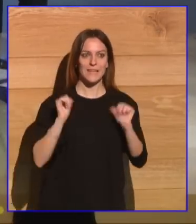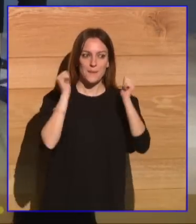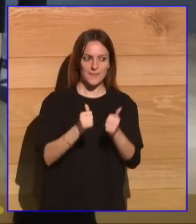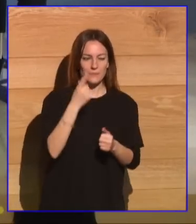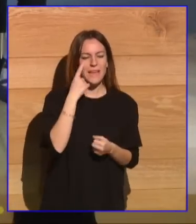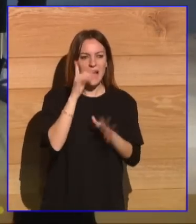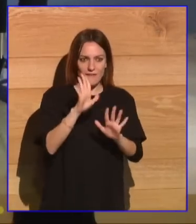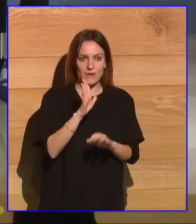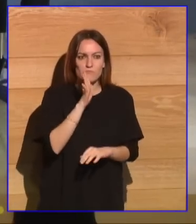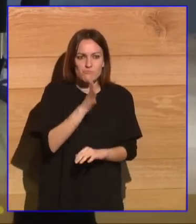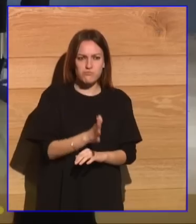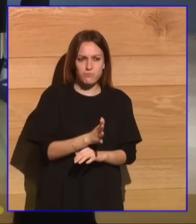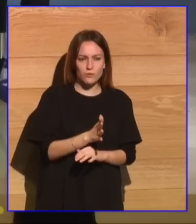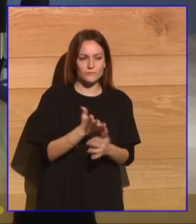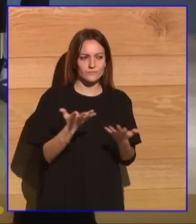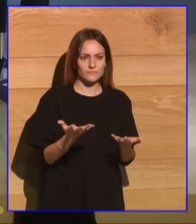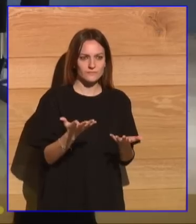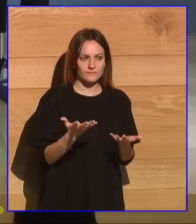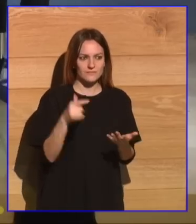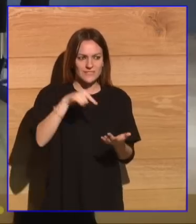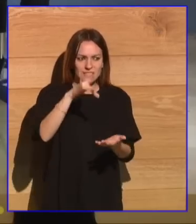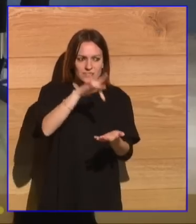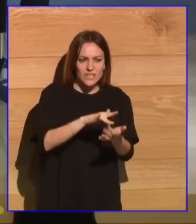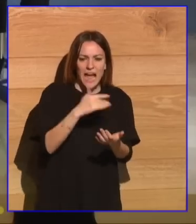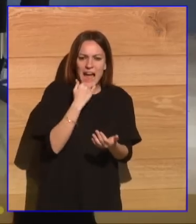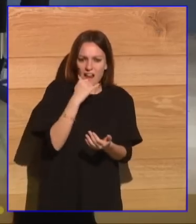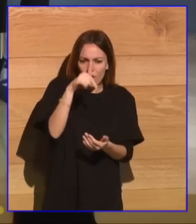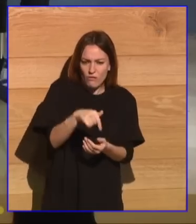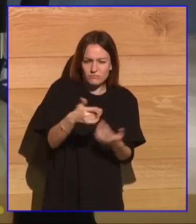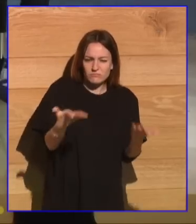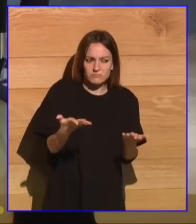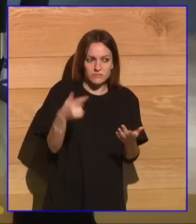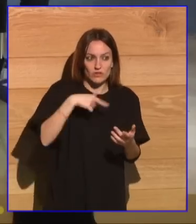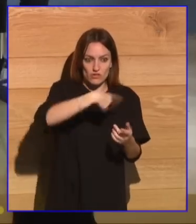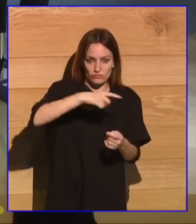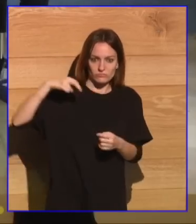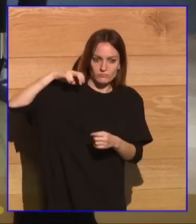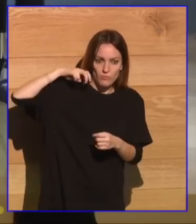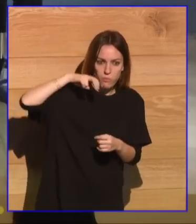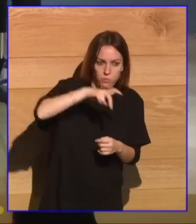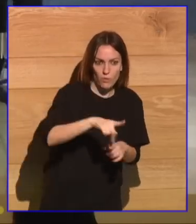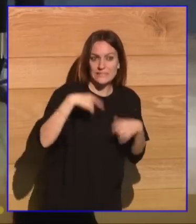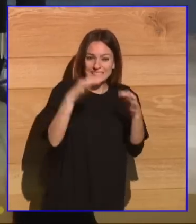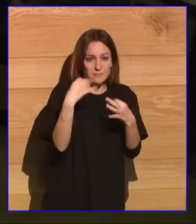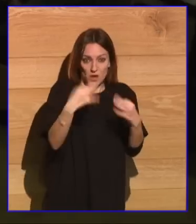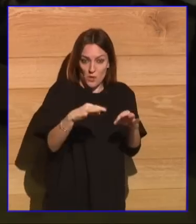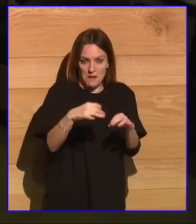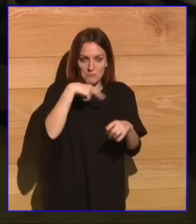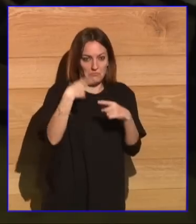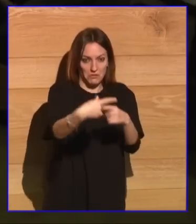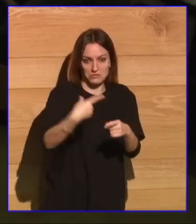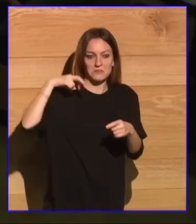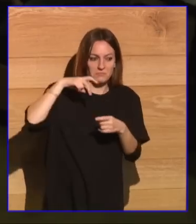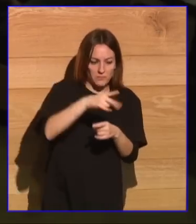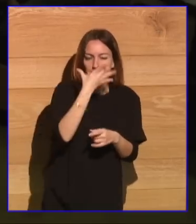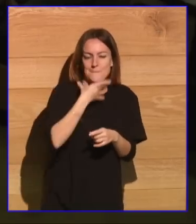Vamos a ver porque ha ocurrido algo aquí y es que cuando hemos bajado, normalmente la bajada por las escaleras, que es preciosa, que es